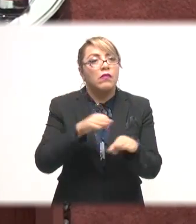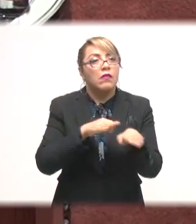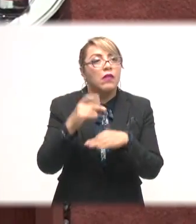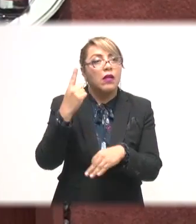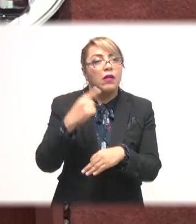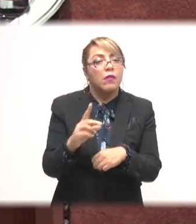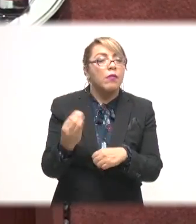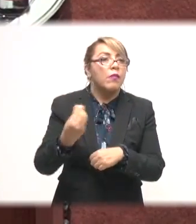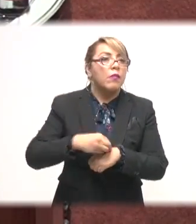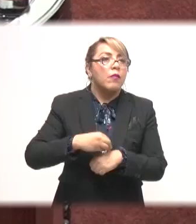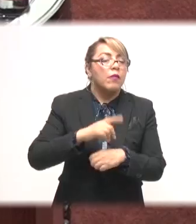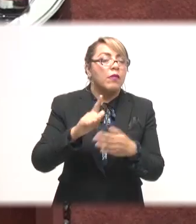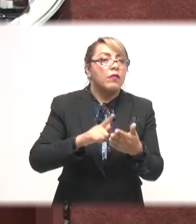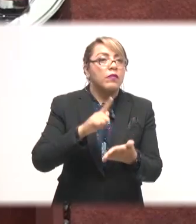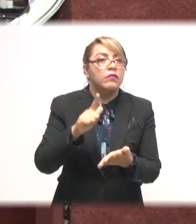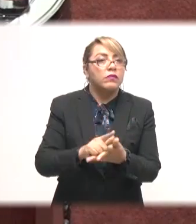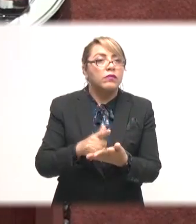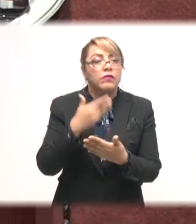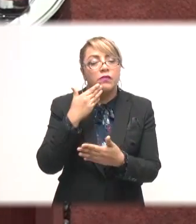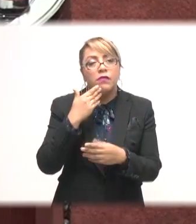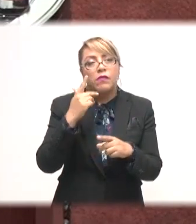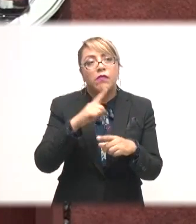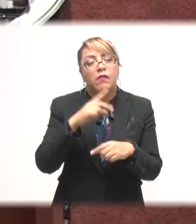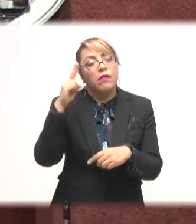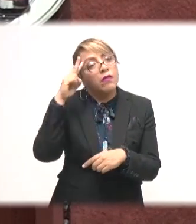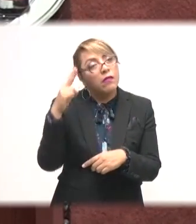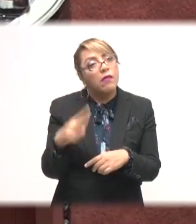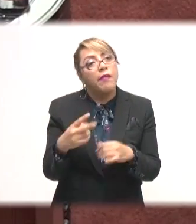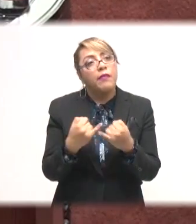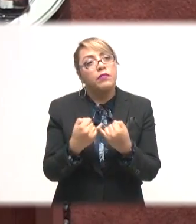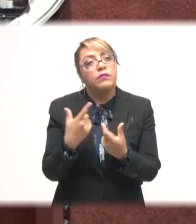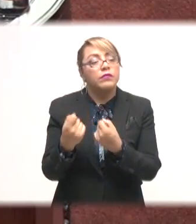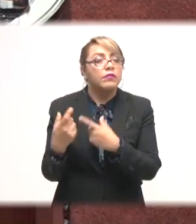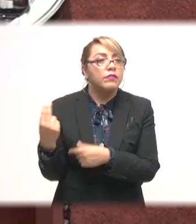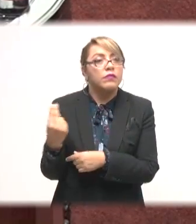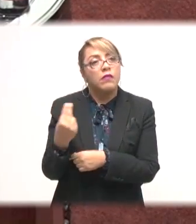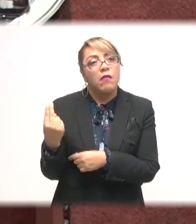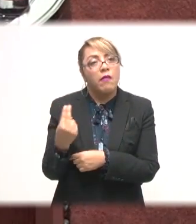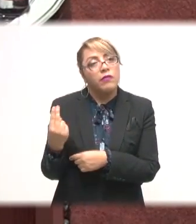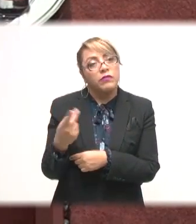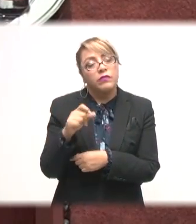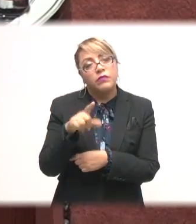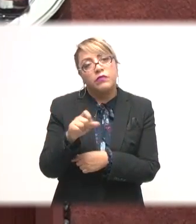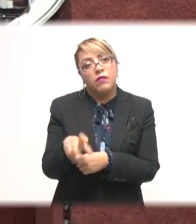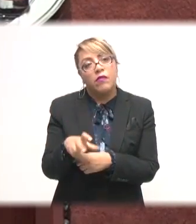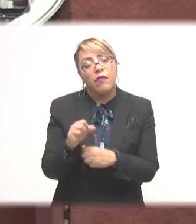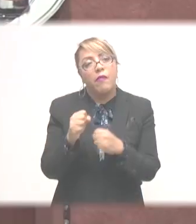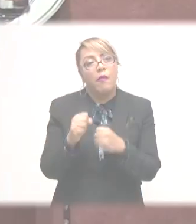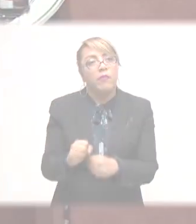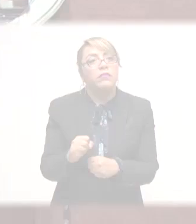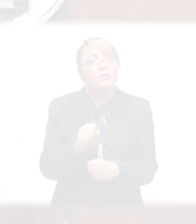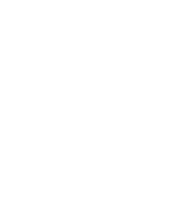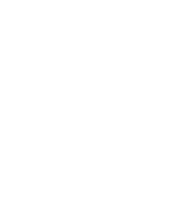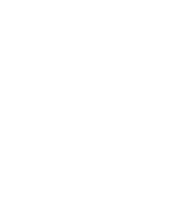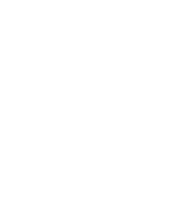implementación de dicha ley nacional, así como aquellas necesarias en materia de seguridad social.